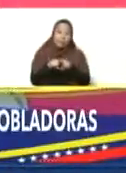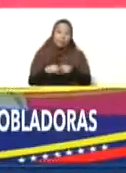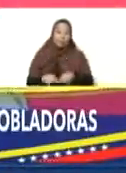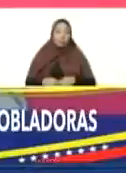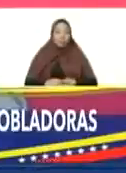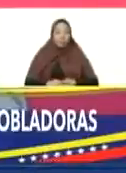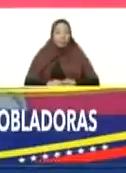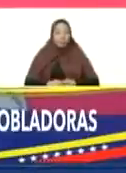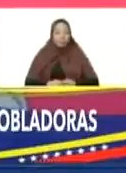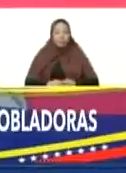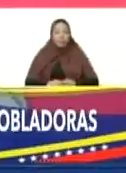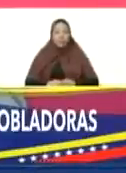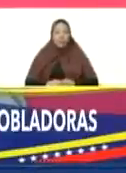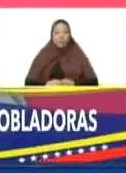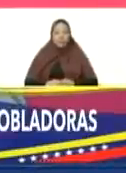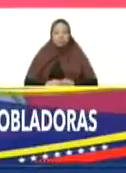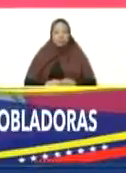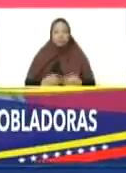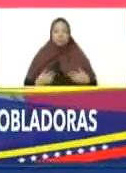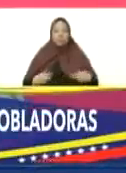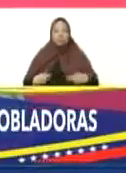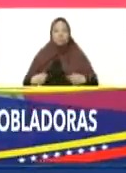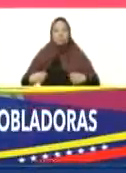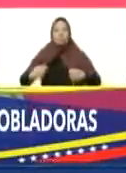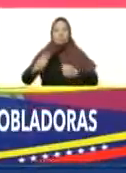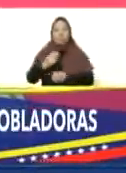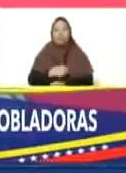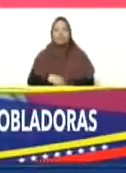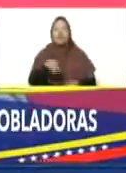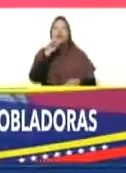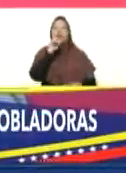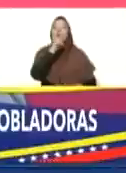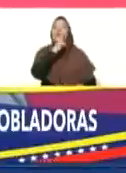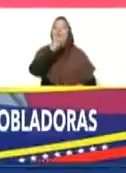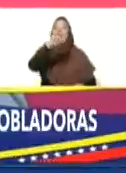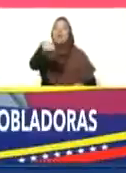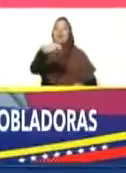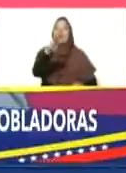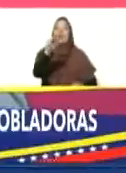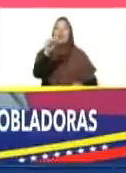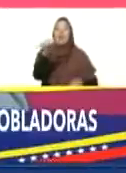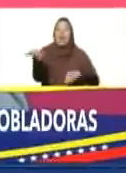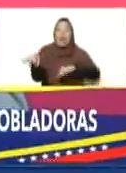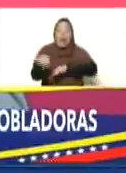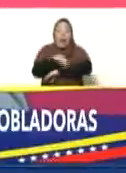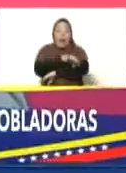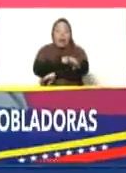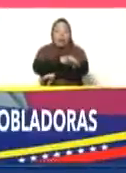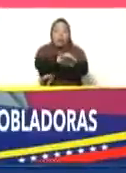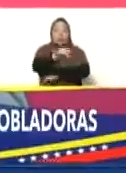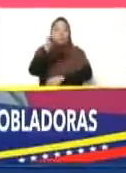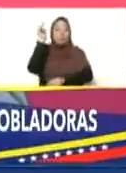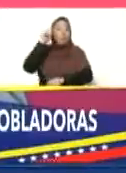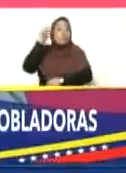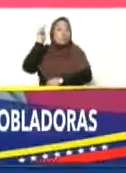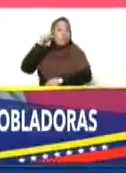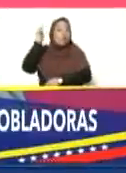vamos a darle la palabra al compañero juan carlos rodríguez arquitecto profesor